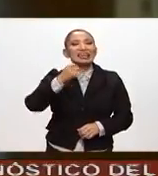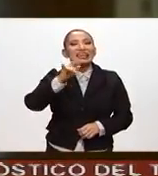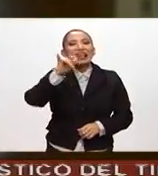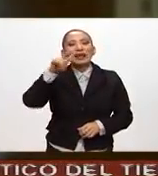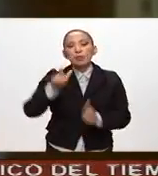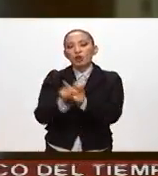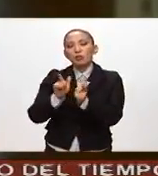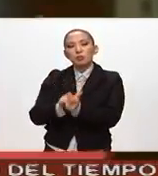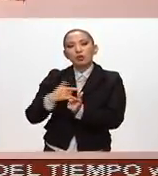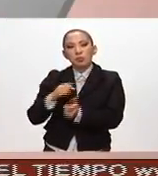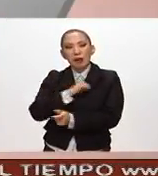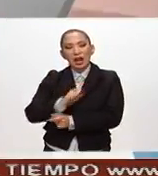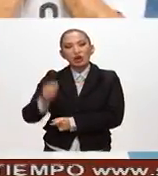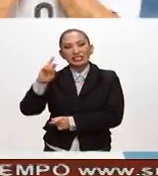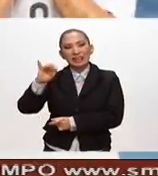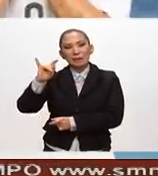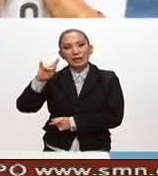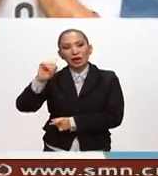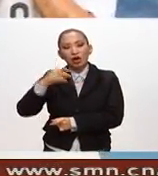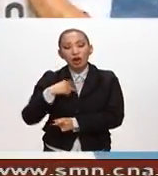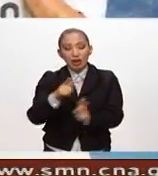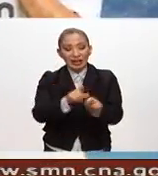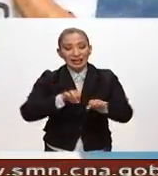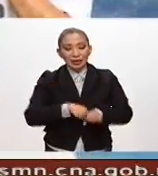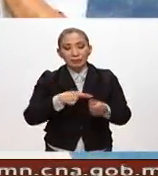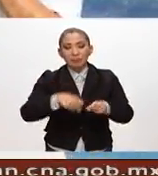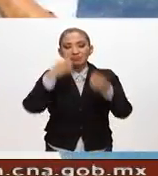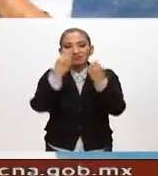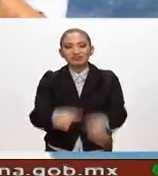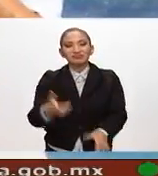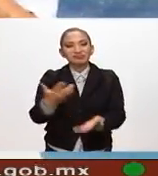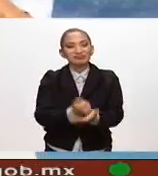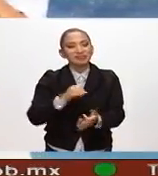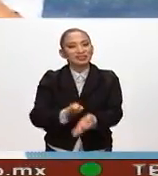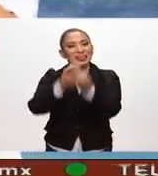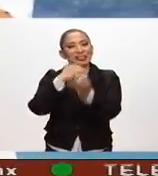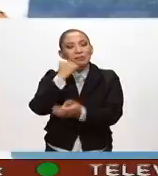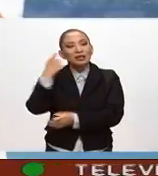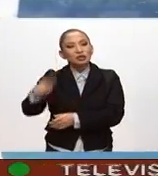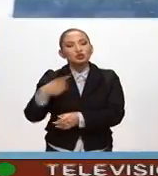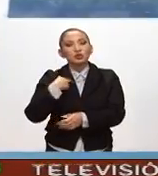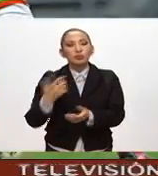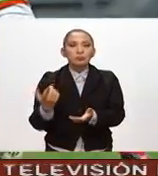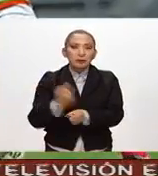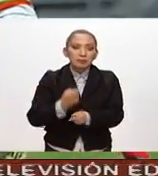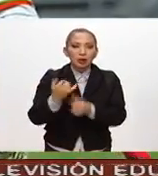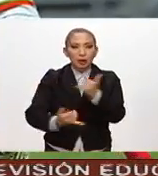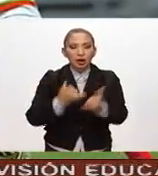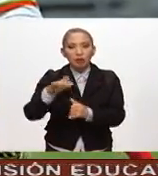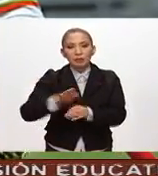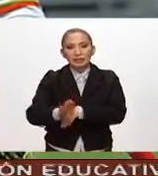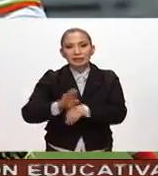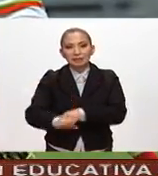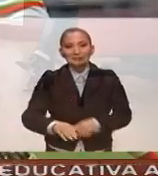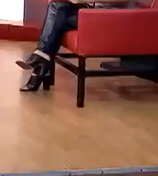el Estado Islámico. El Tri deja ir la victoria ante Alemania en su debut en Río.